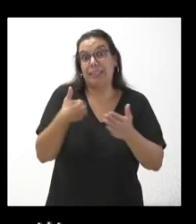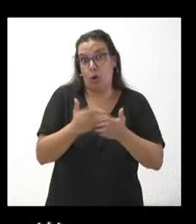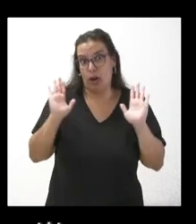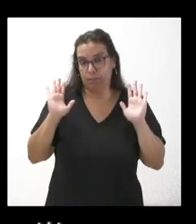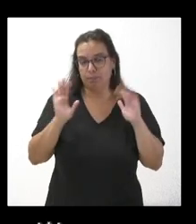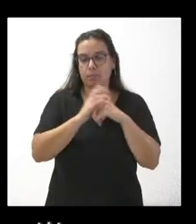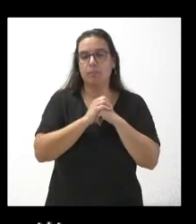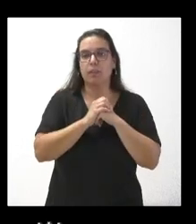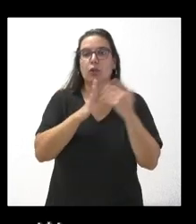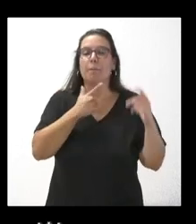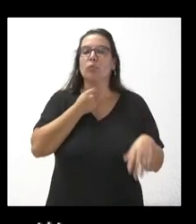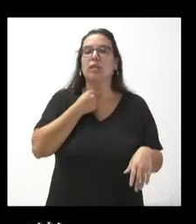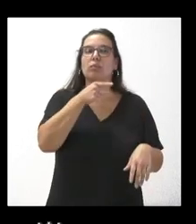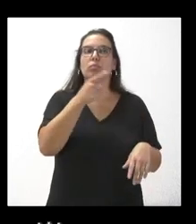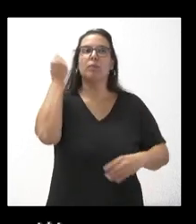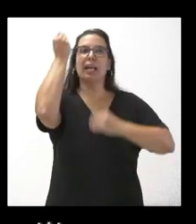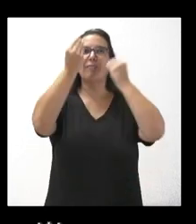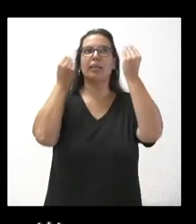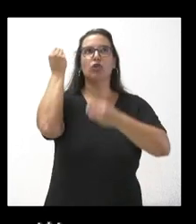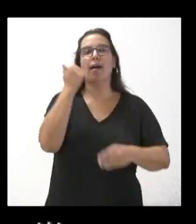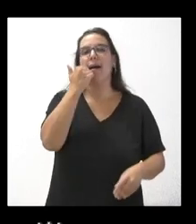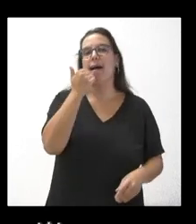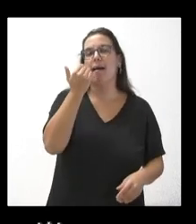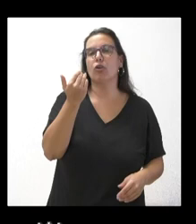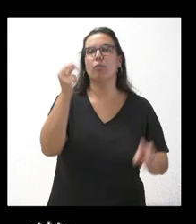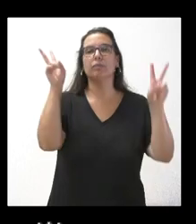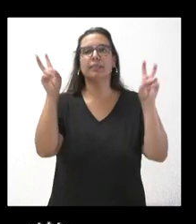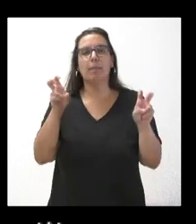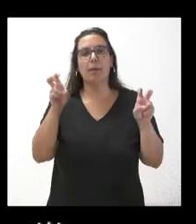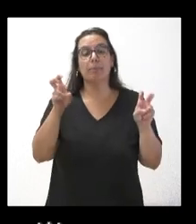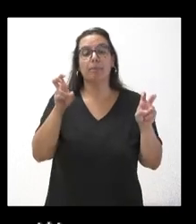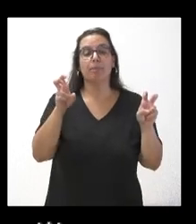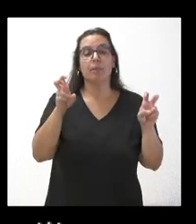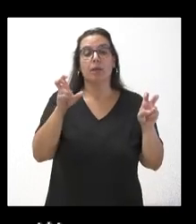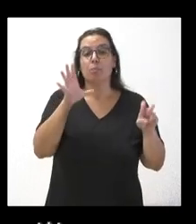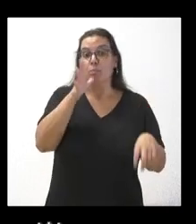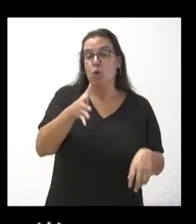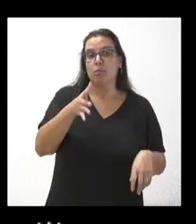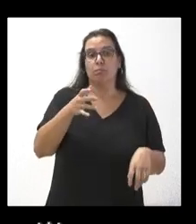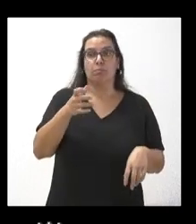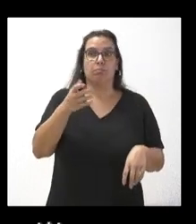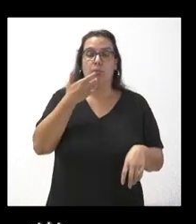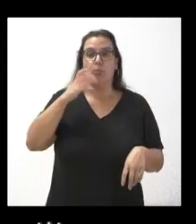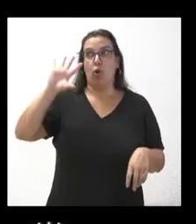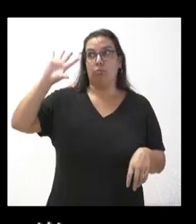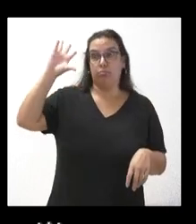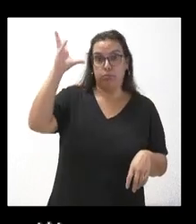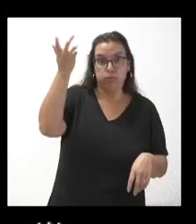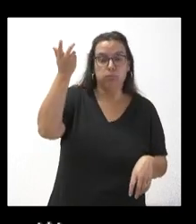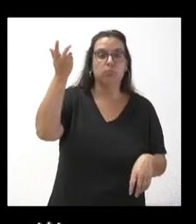año. Me gustaría que hiciese una reflexión al respecto, sobre todo teniendo en cuenta que la situación meteorológica o la situación está